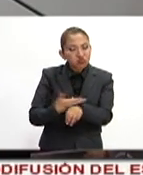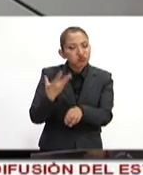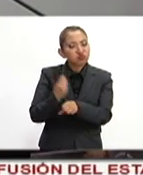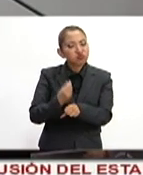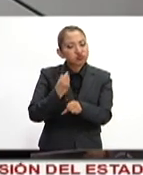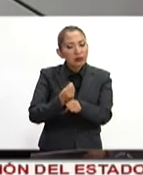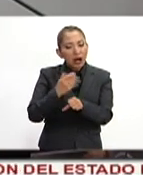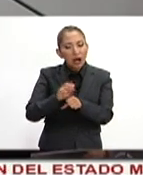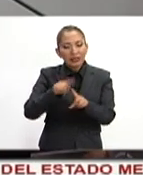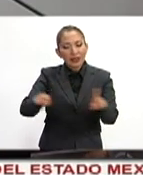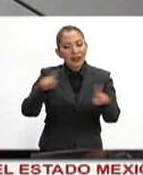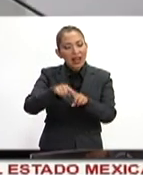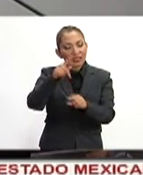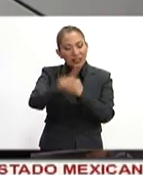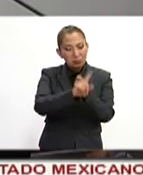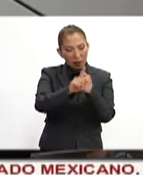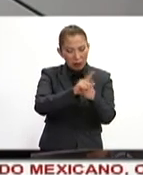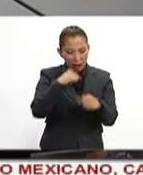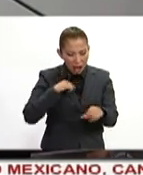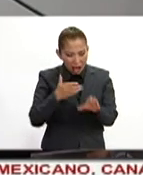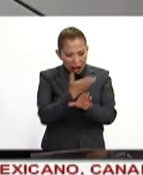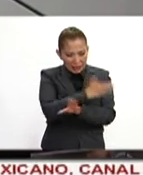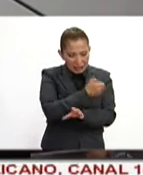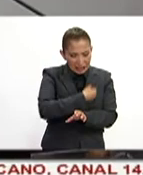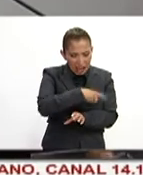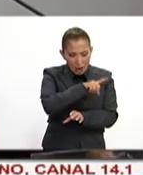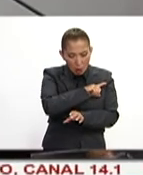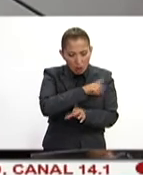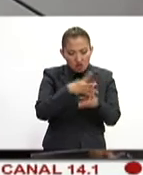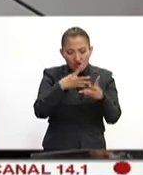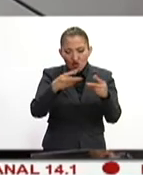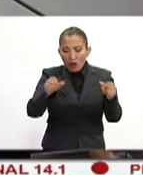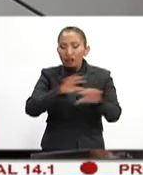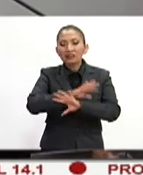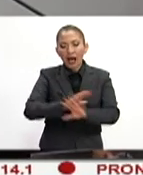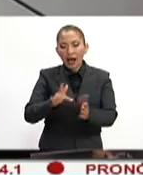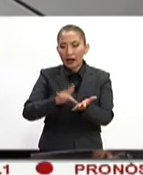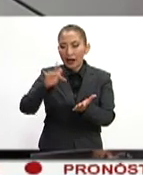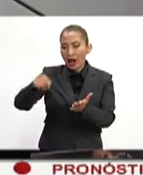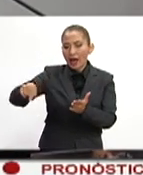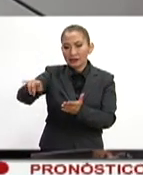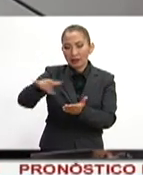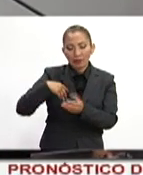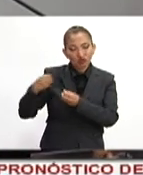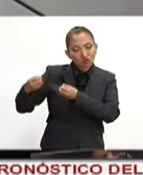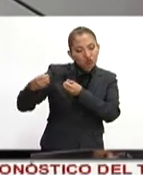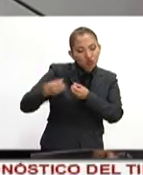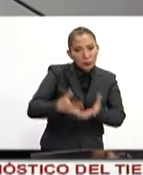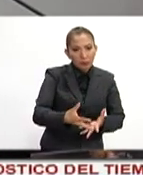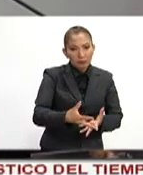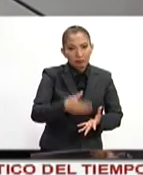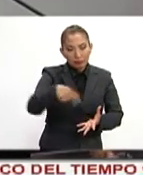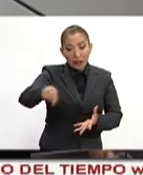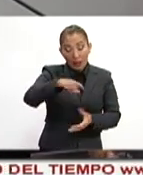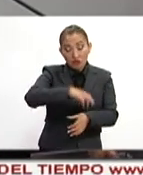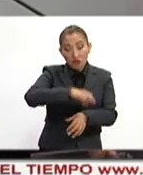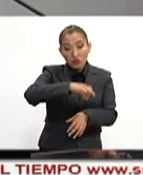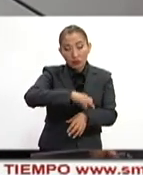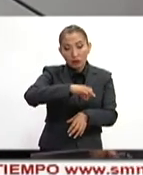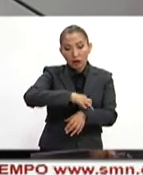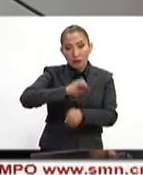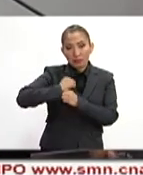en una serie de problemas de salud se han tenido gracias al aporte de los